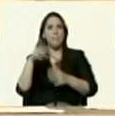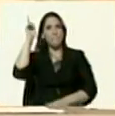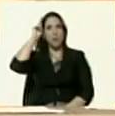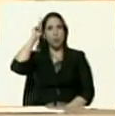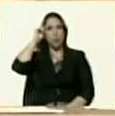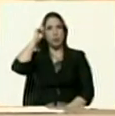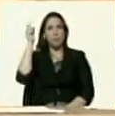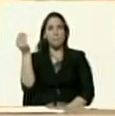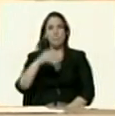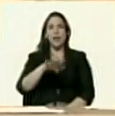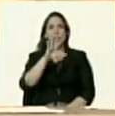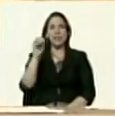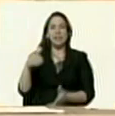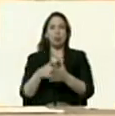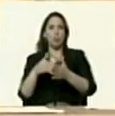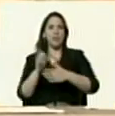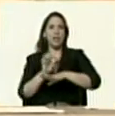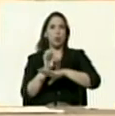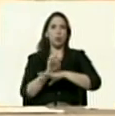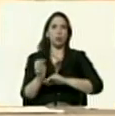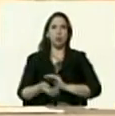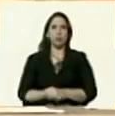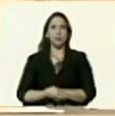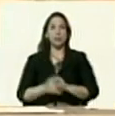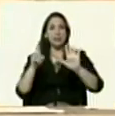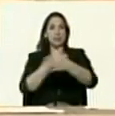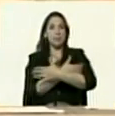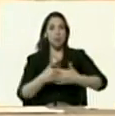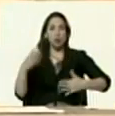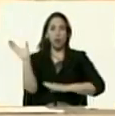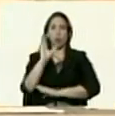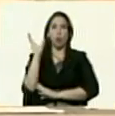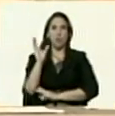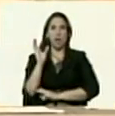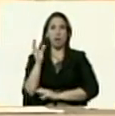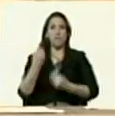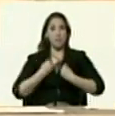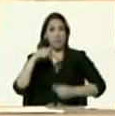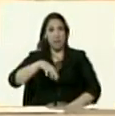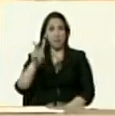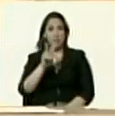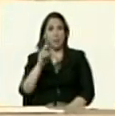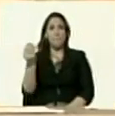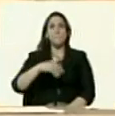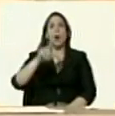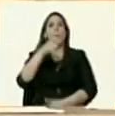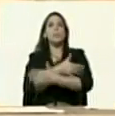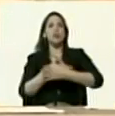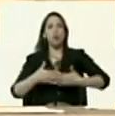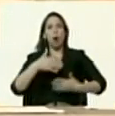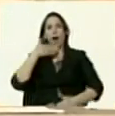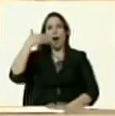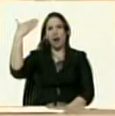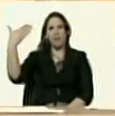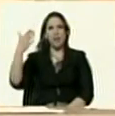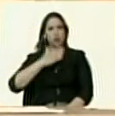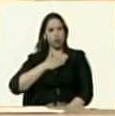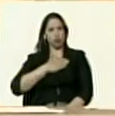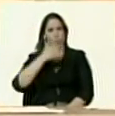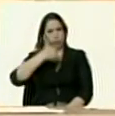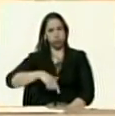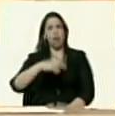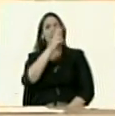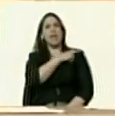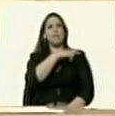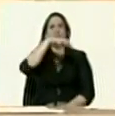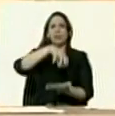más de 500.000 ecuatorianos, 6 millones de colombianos, más de 1 millón de árabes. Y no, yo, como jefe de Estado,